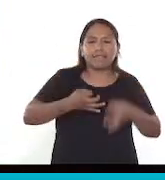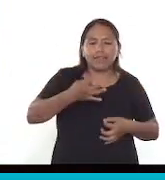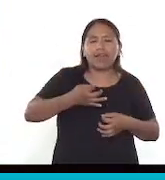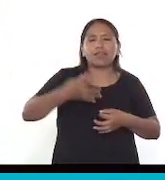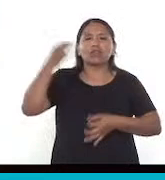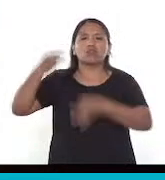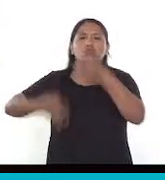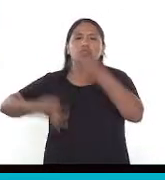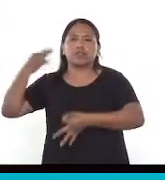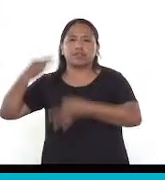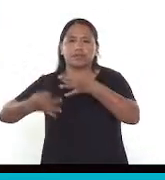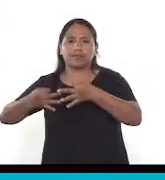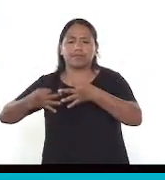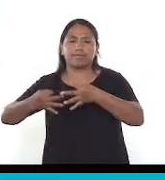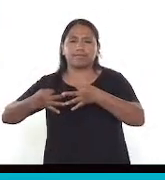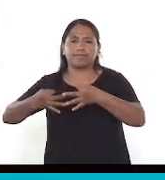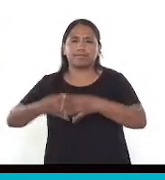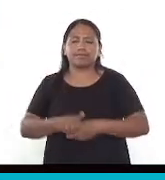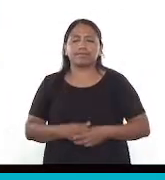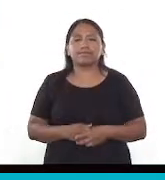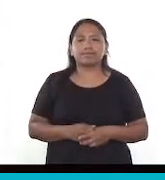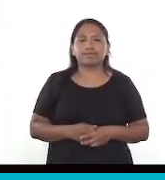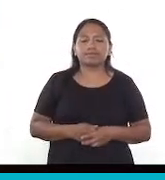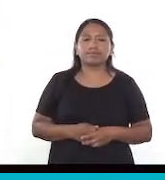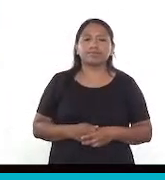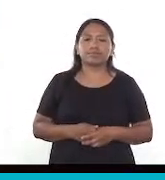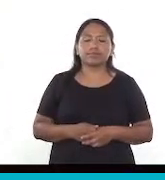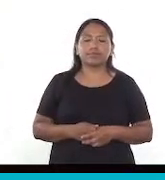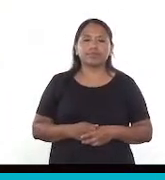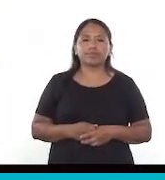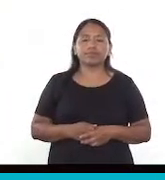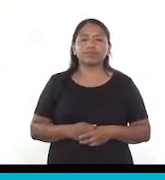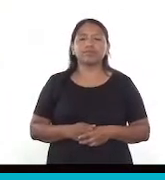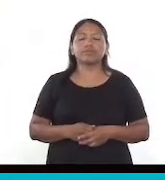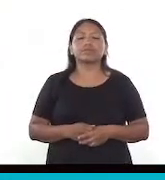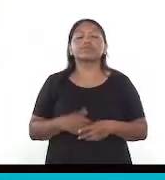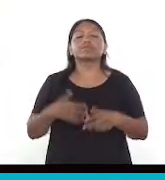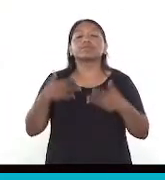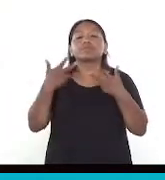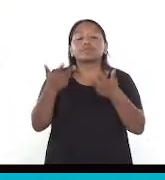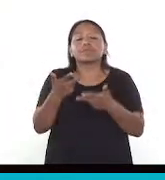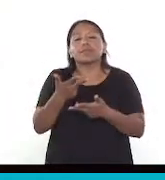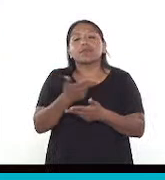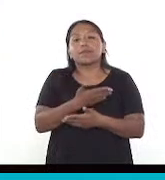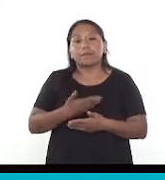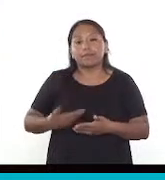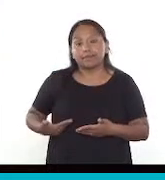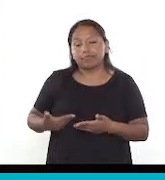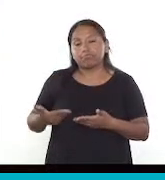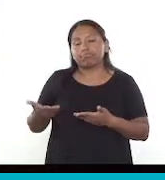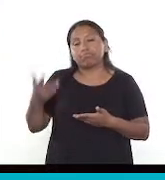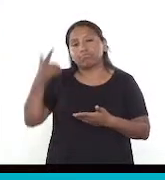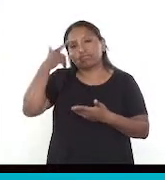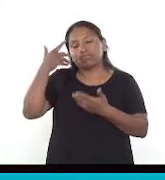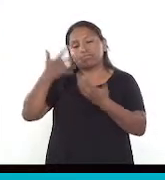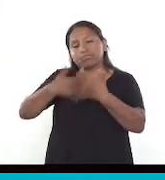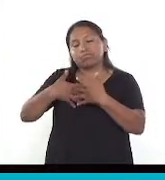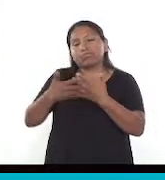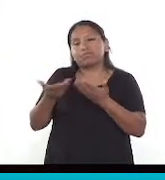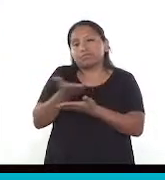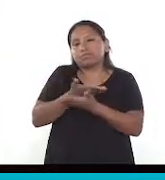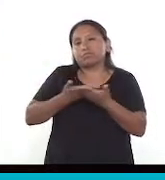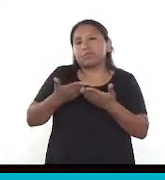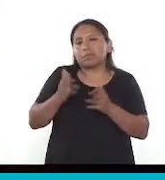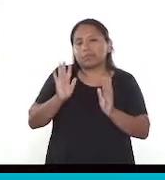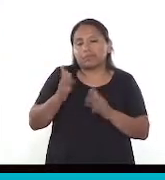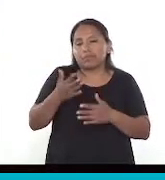justicia quiero señor presidente hacer una reflexión particular